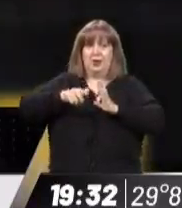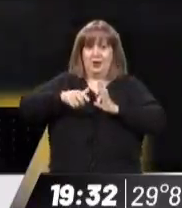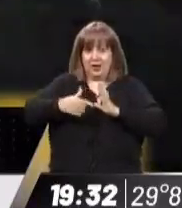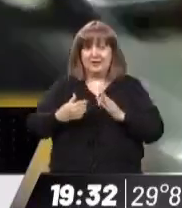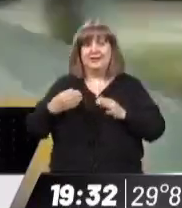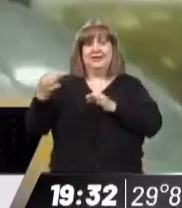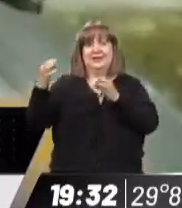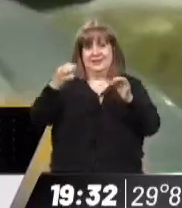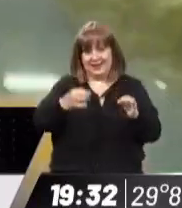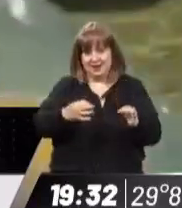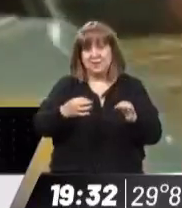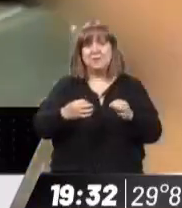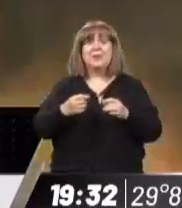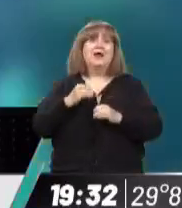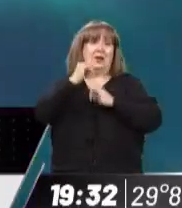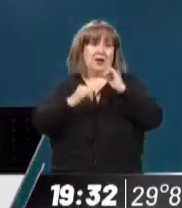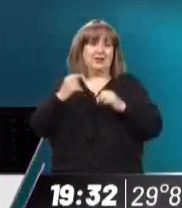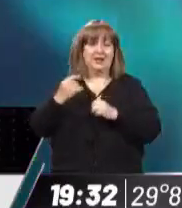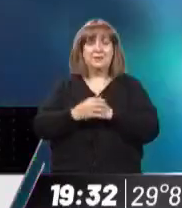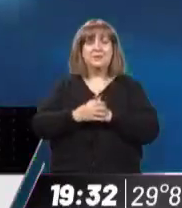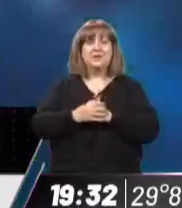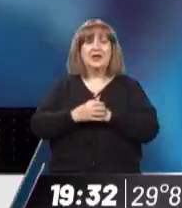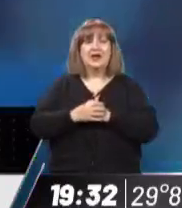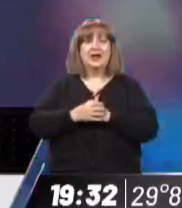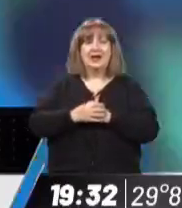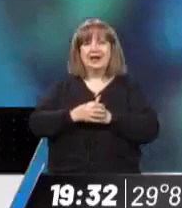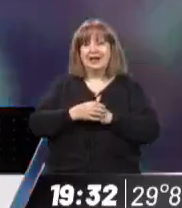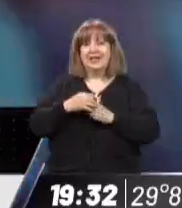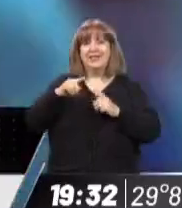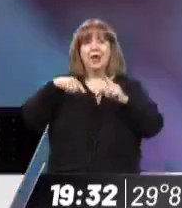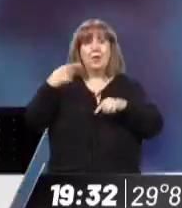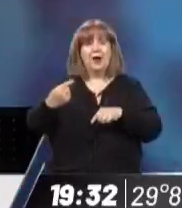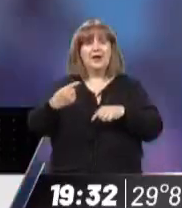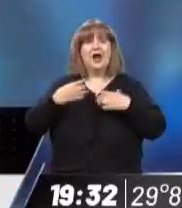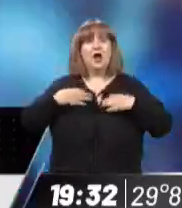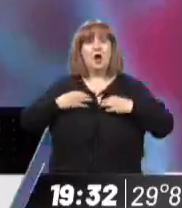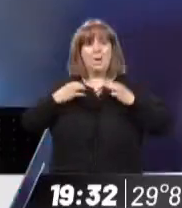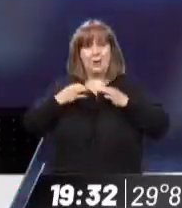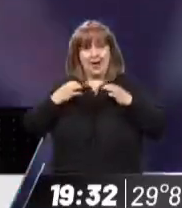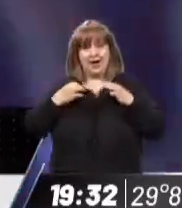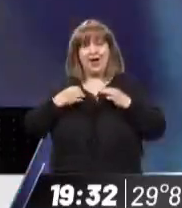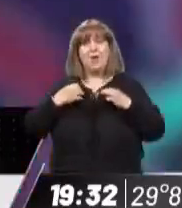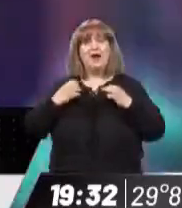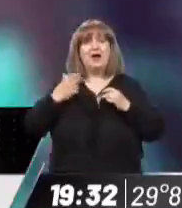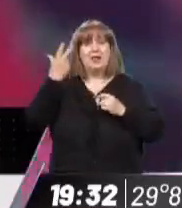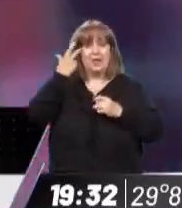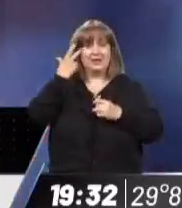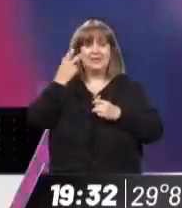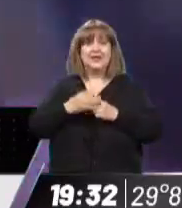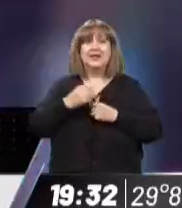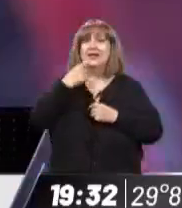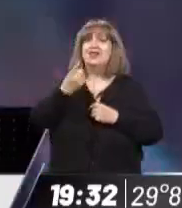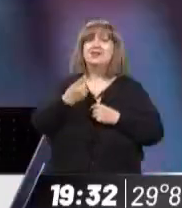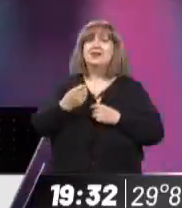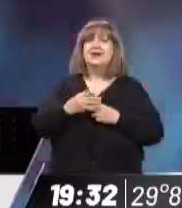pero además quiero contarles algo, porque lo llamativo fue la vestimenta que utilizó Messi. Ahí está, mirá. ¿Qué están